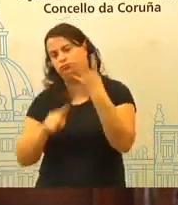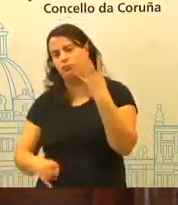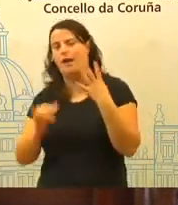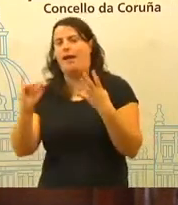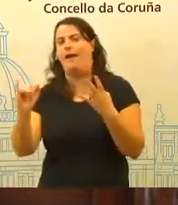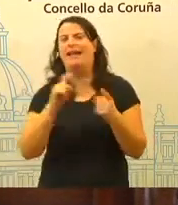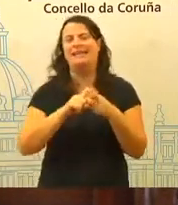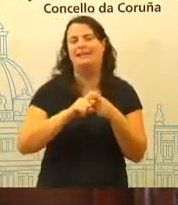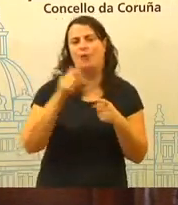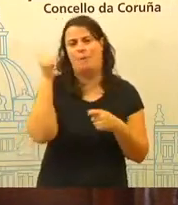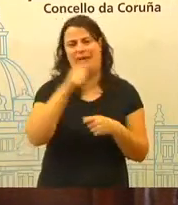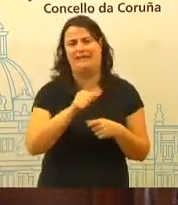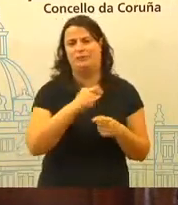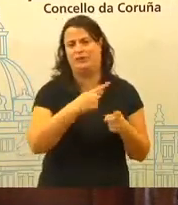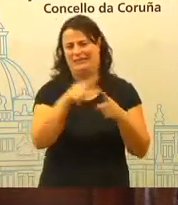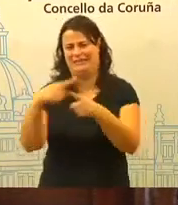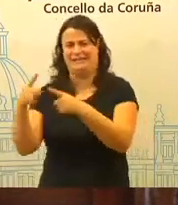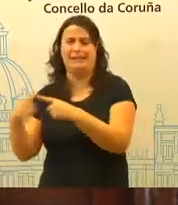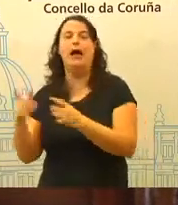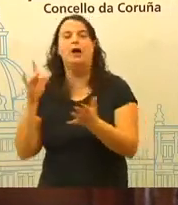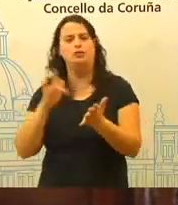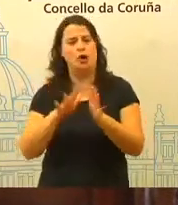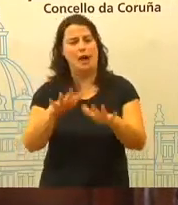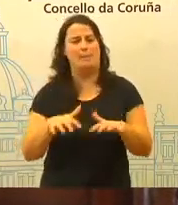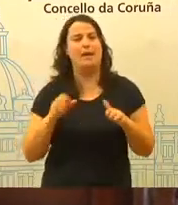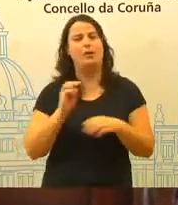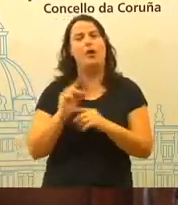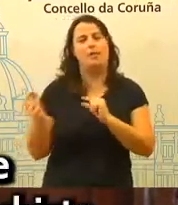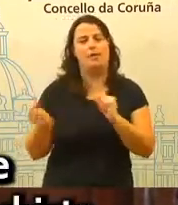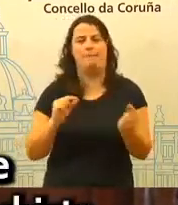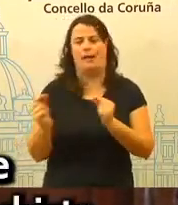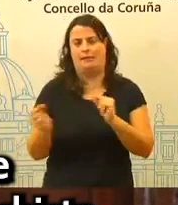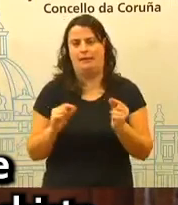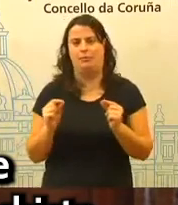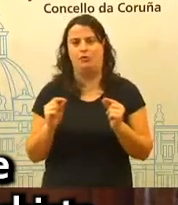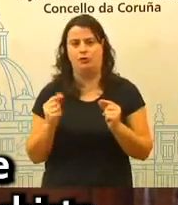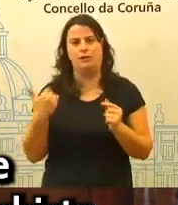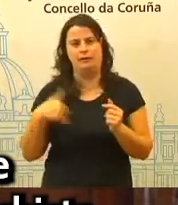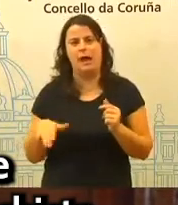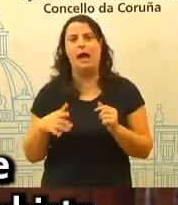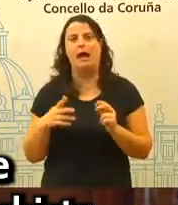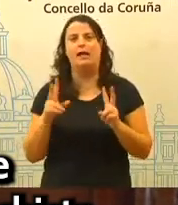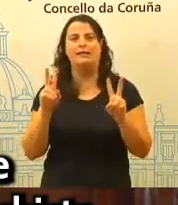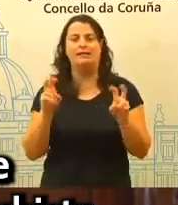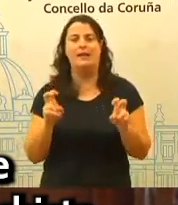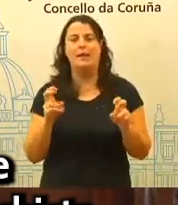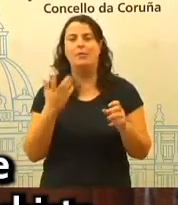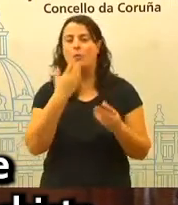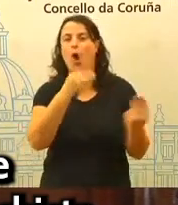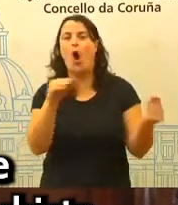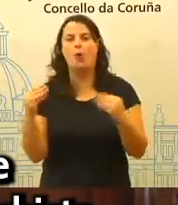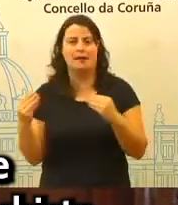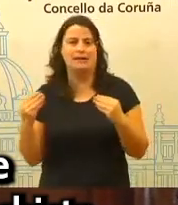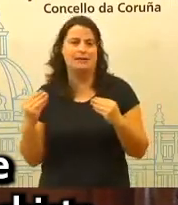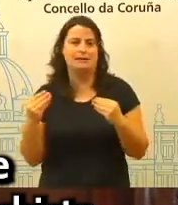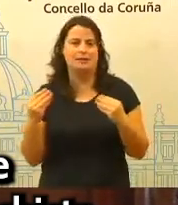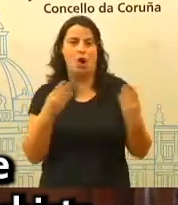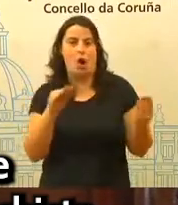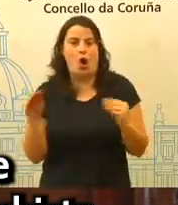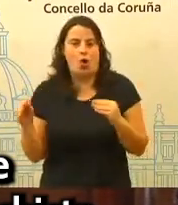pienso que aquí en esta corporación tenemos debatido en algún momento sobre esos datos que también son Terribles juventudes que